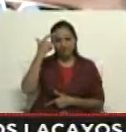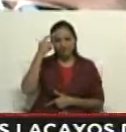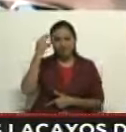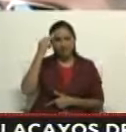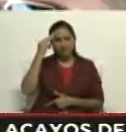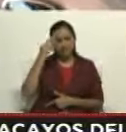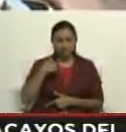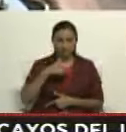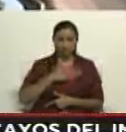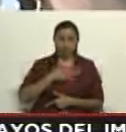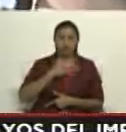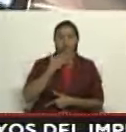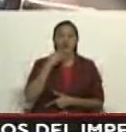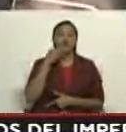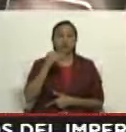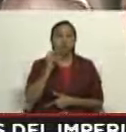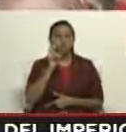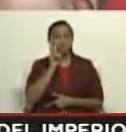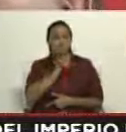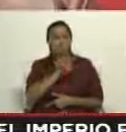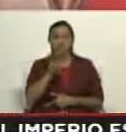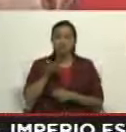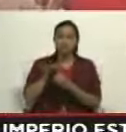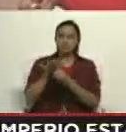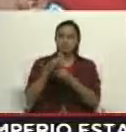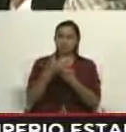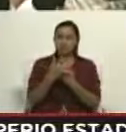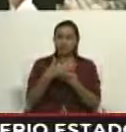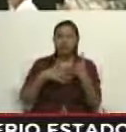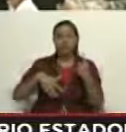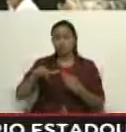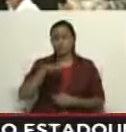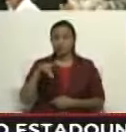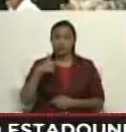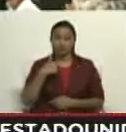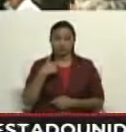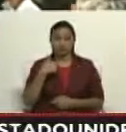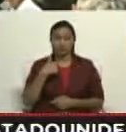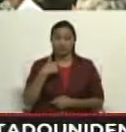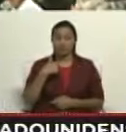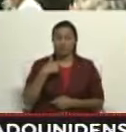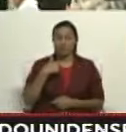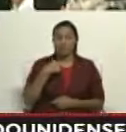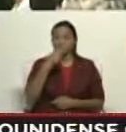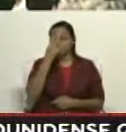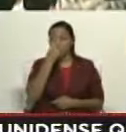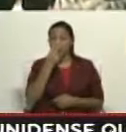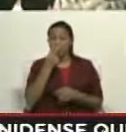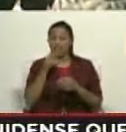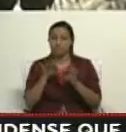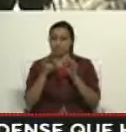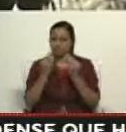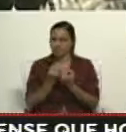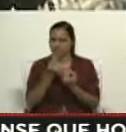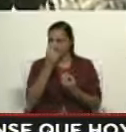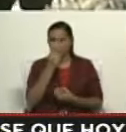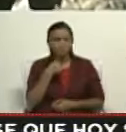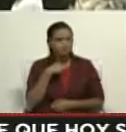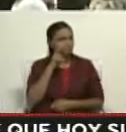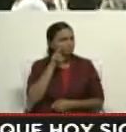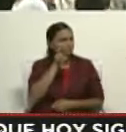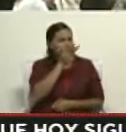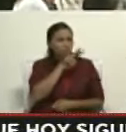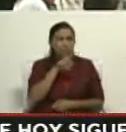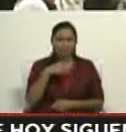muchachos como yo, que veníamos de dónde, de abajo del pueblo, de abajo, y uno decía, bueno, ¿cómo es eso? Yo